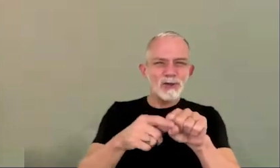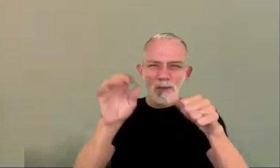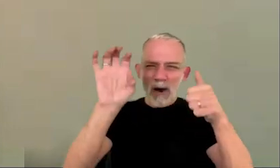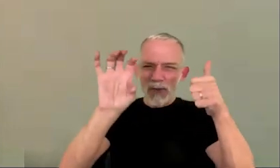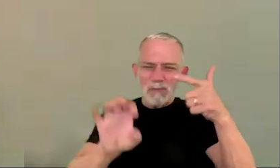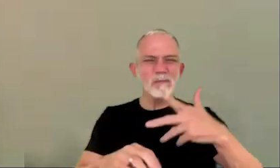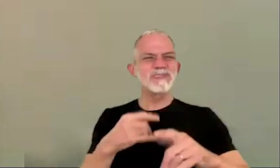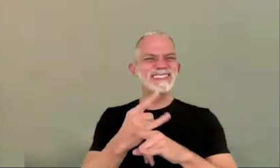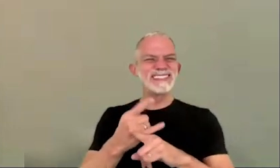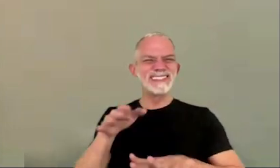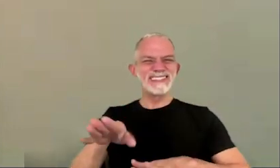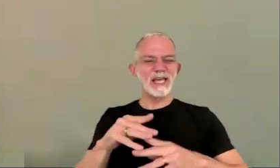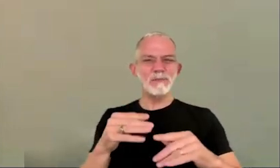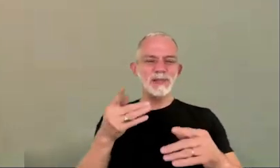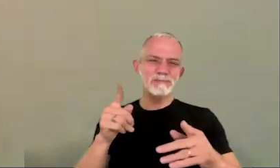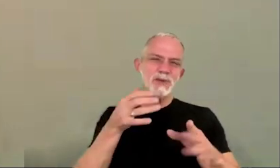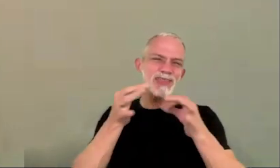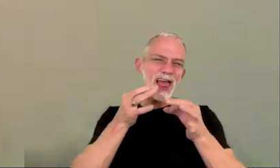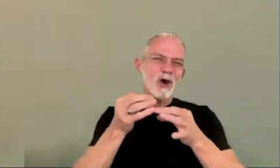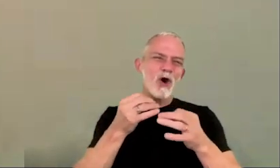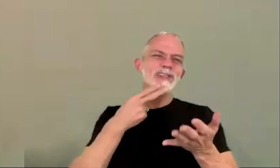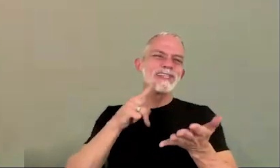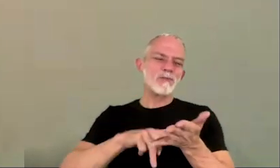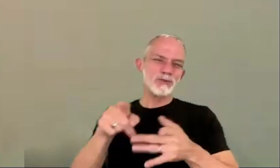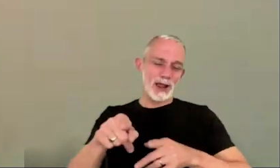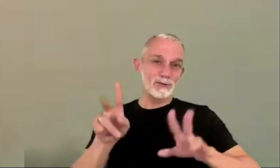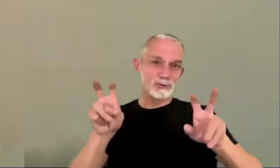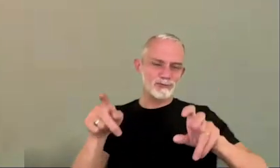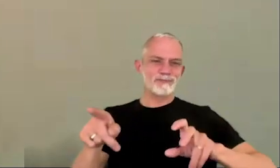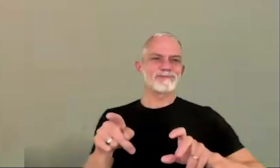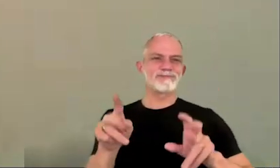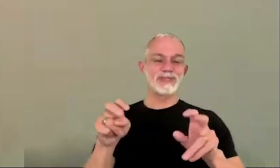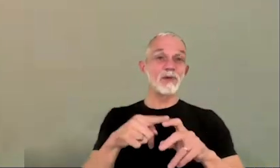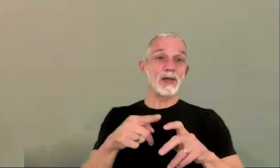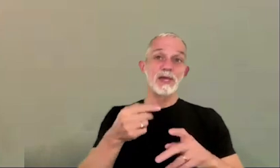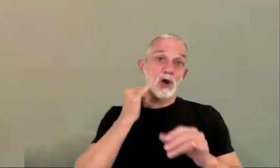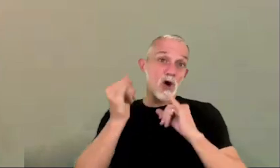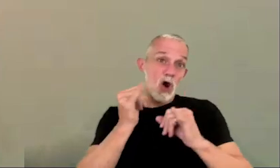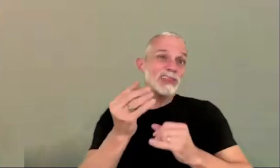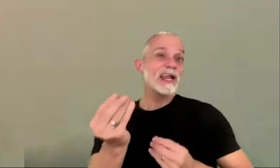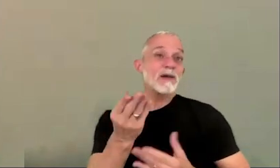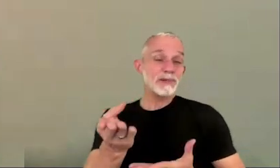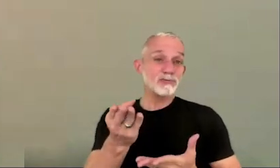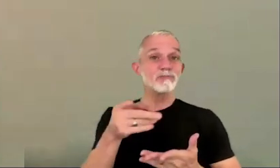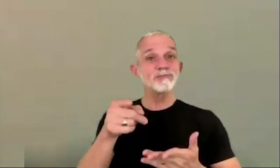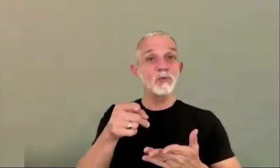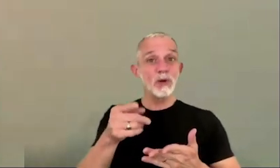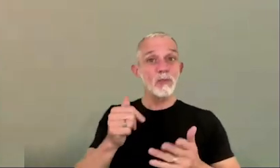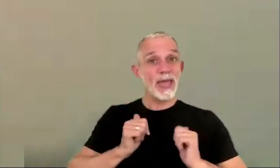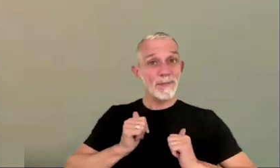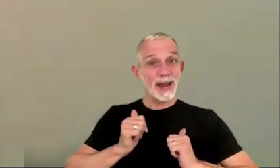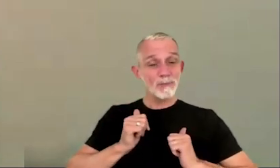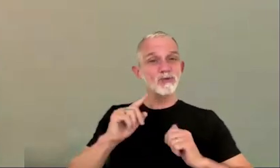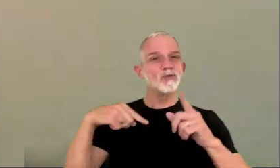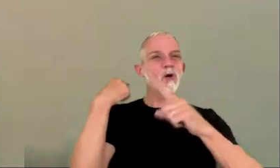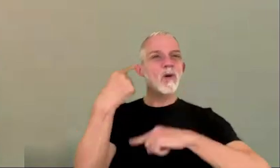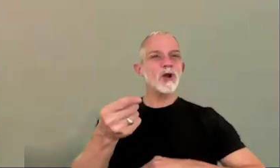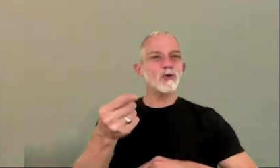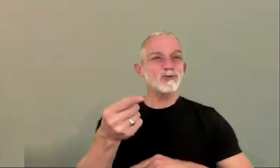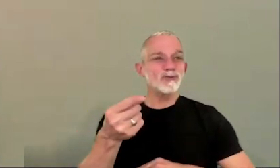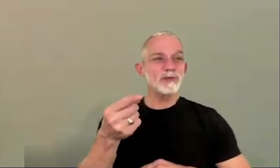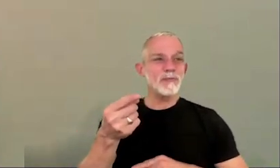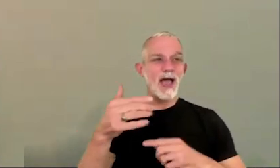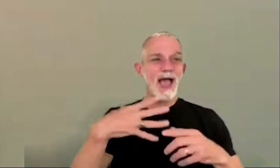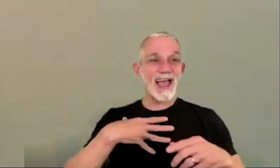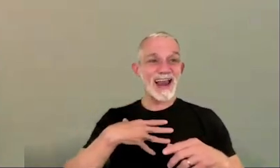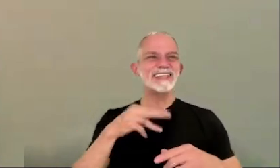siguen en estos diálogos tributarios. Y bueno, comentarles también que bueno, los vamos a esperar en la próxima, que va a